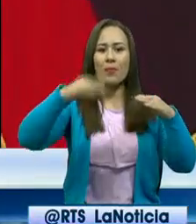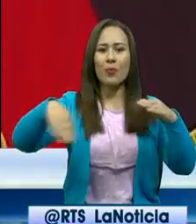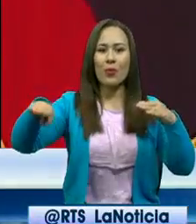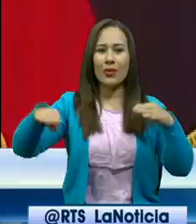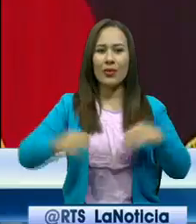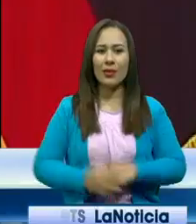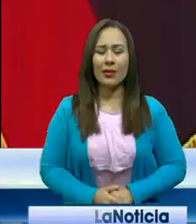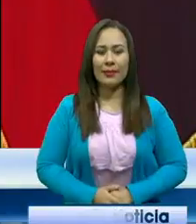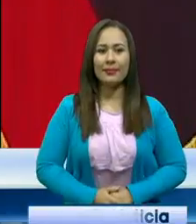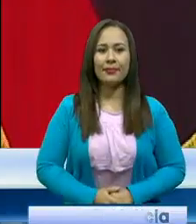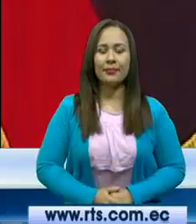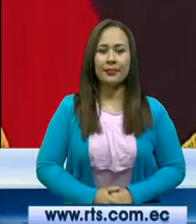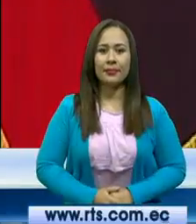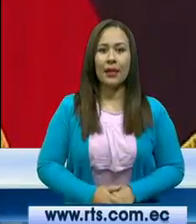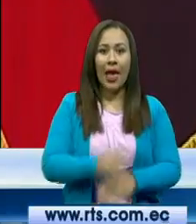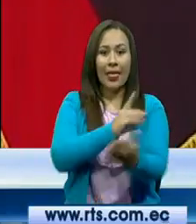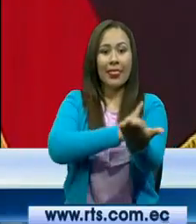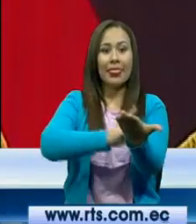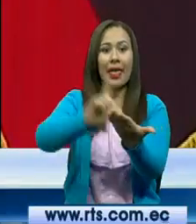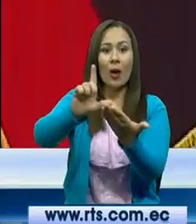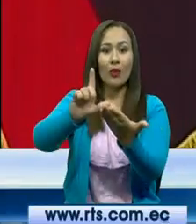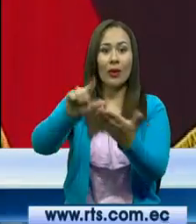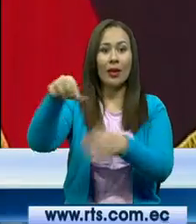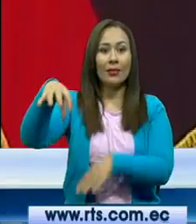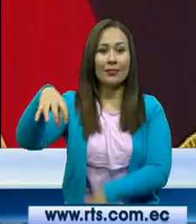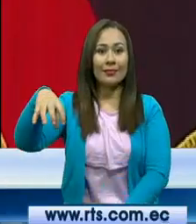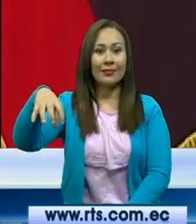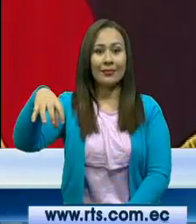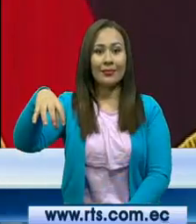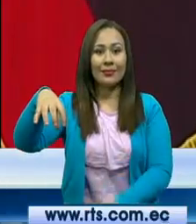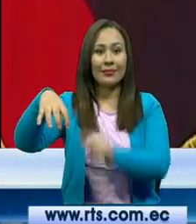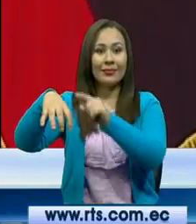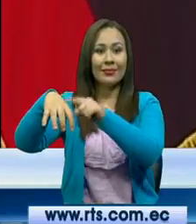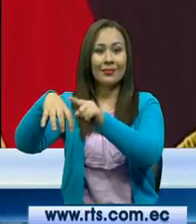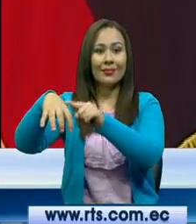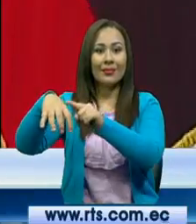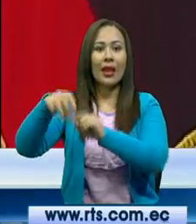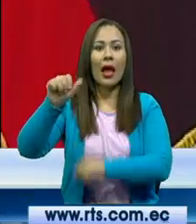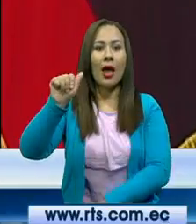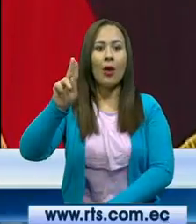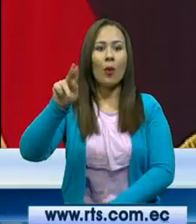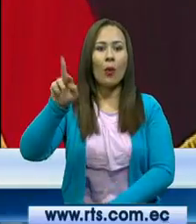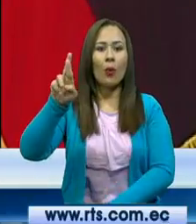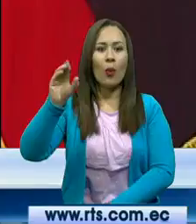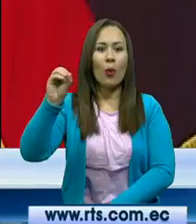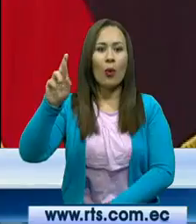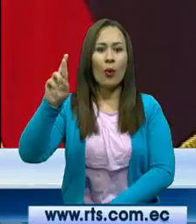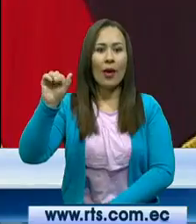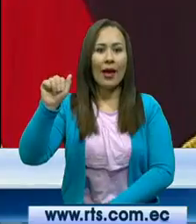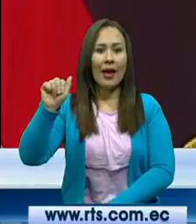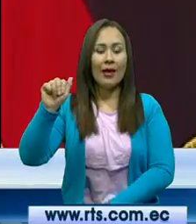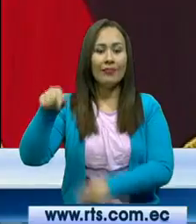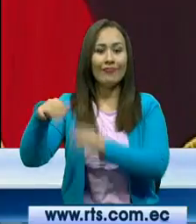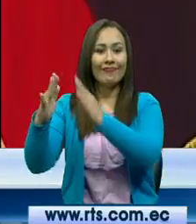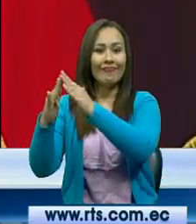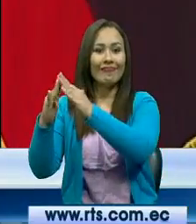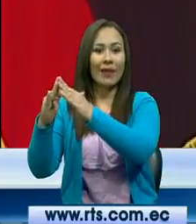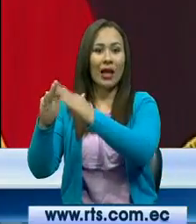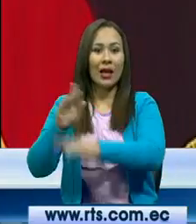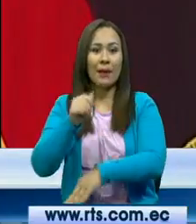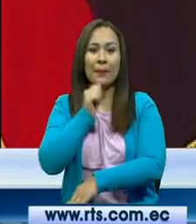unirá Daule desde la zona de la Aurora, La Joya, pasando el